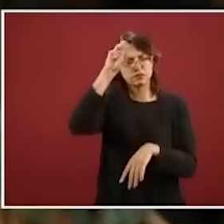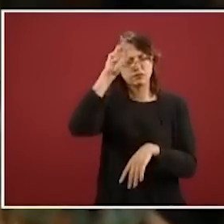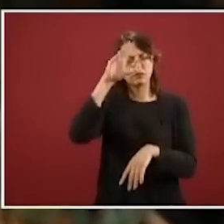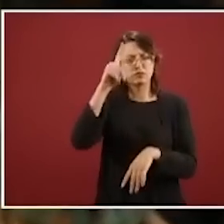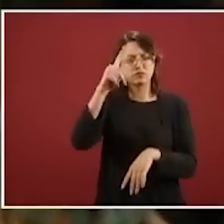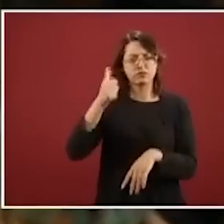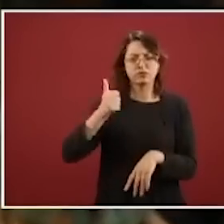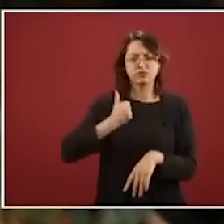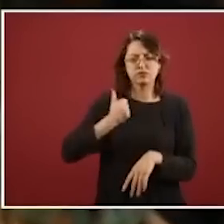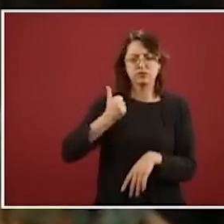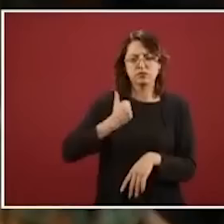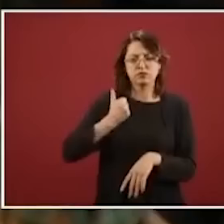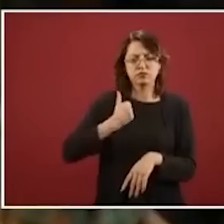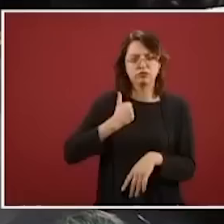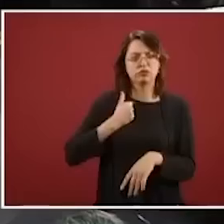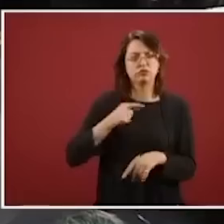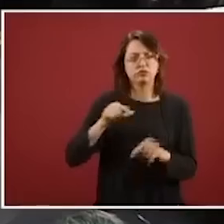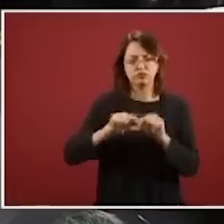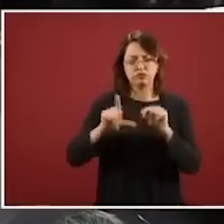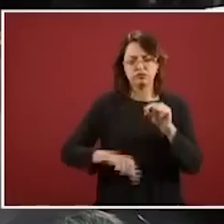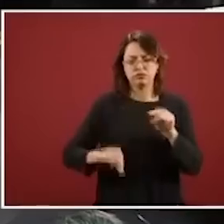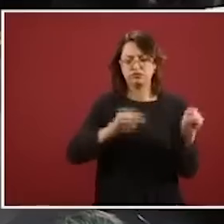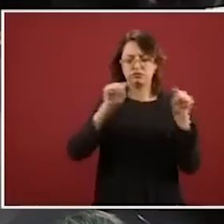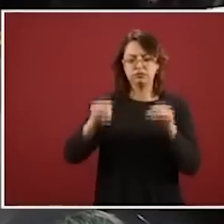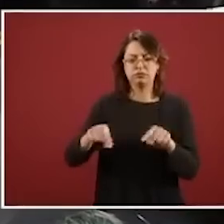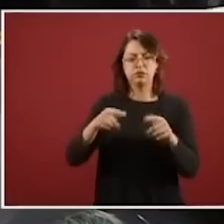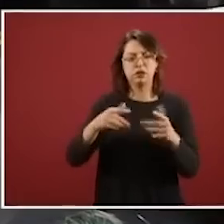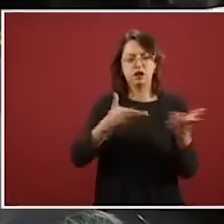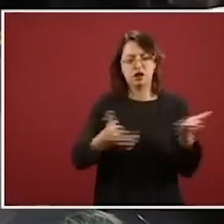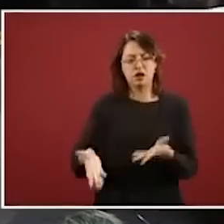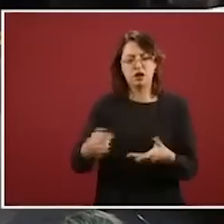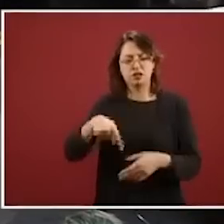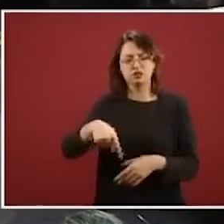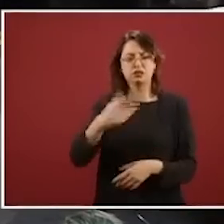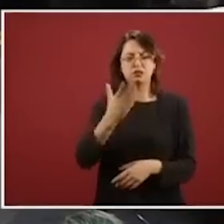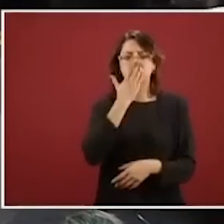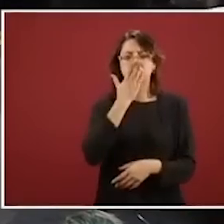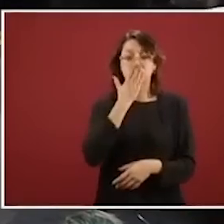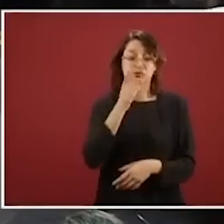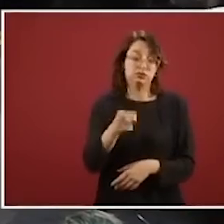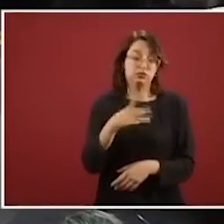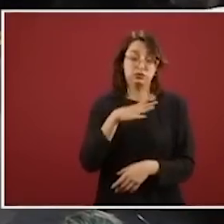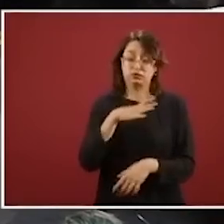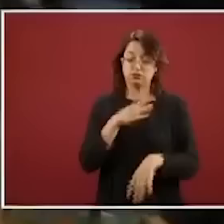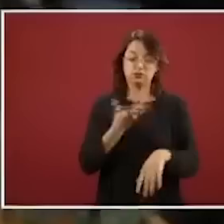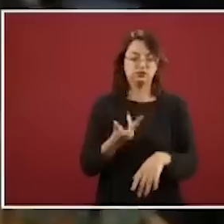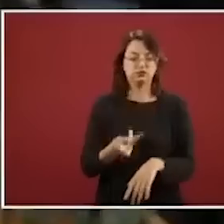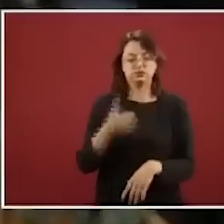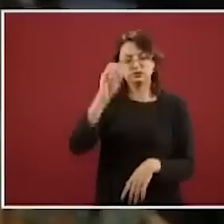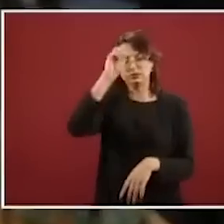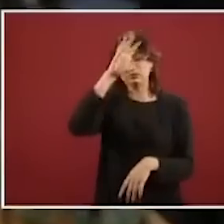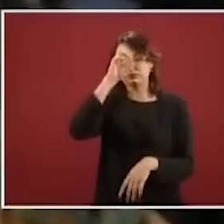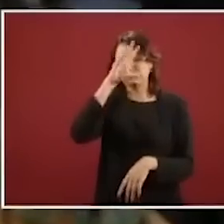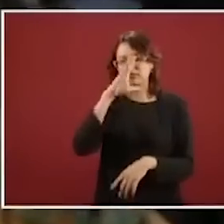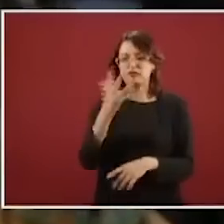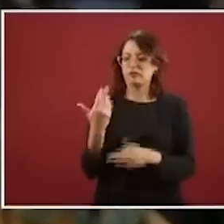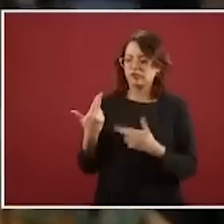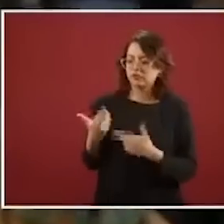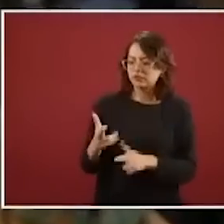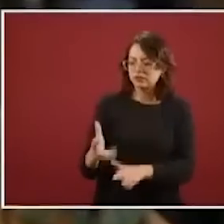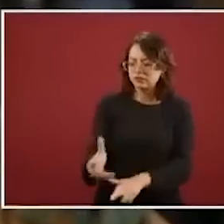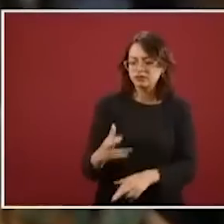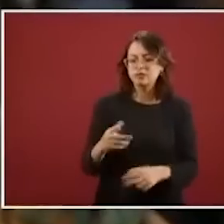estado presente en nuestro territorio, en Sonora. Venimos de un estado en donde la minería contaminó el río,